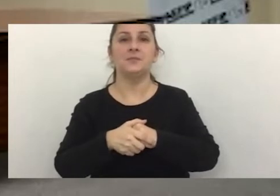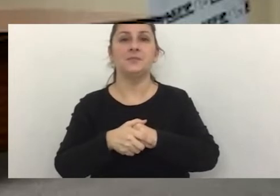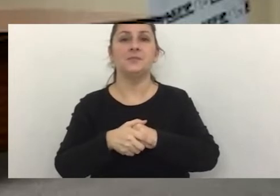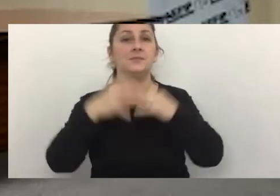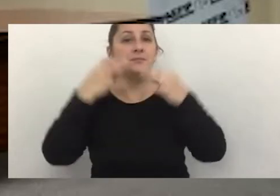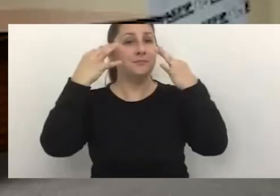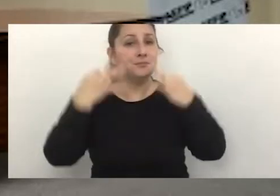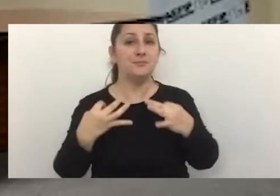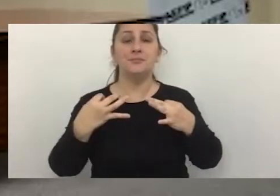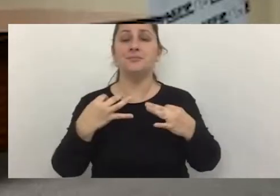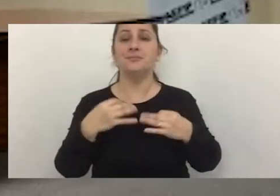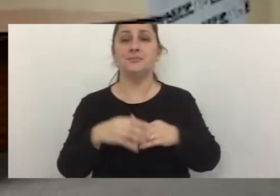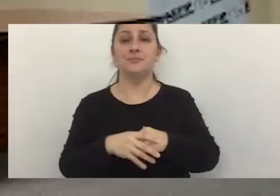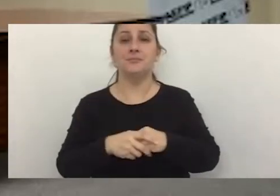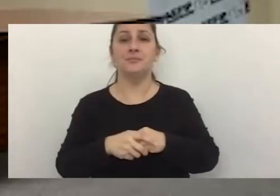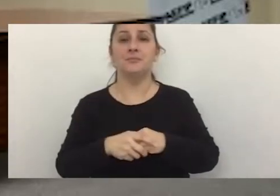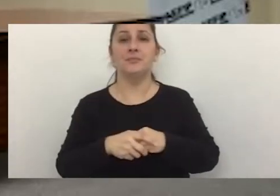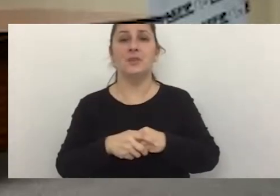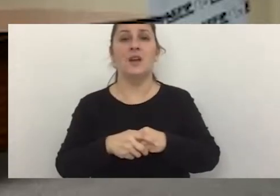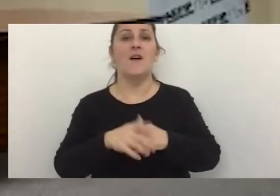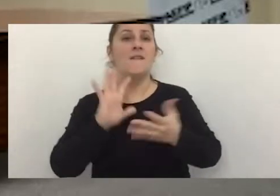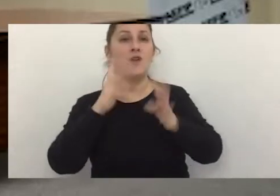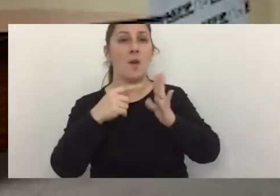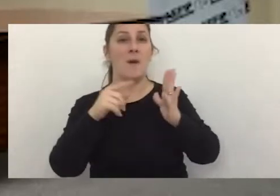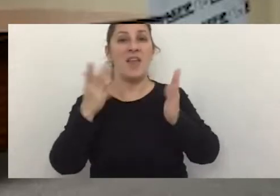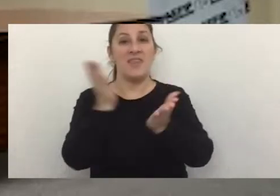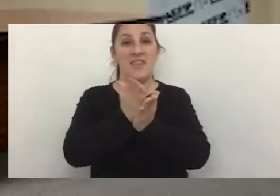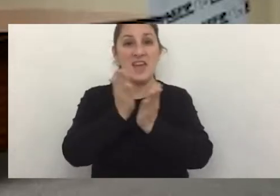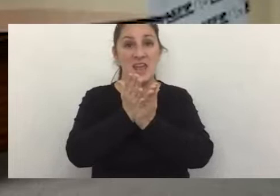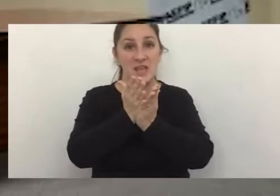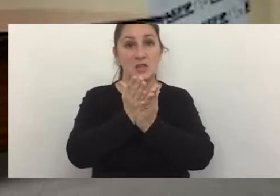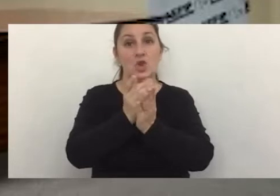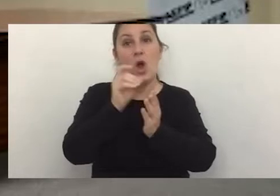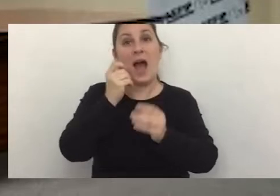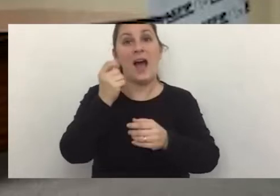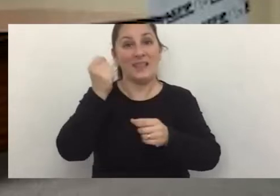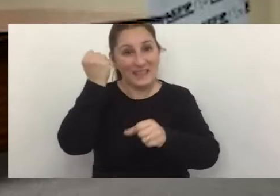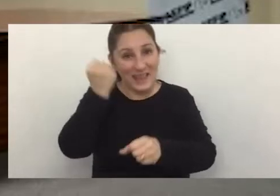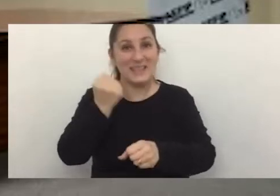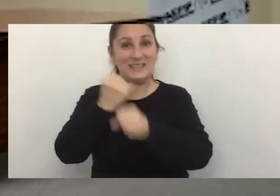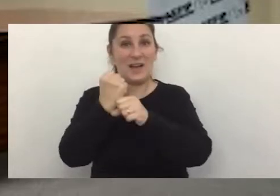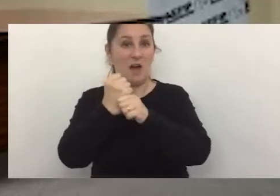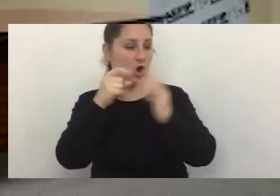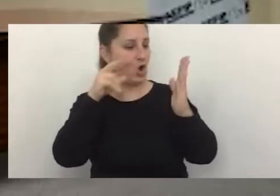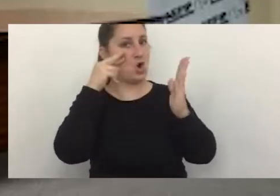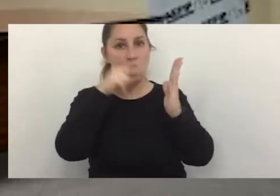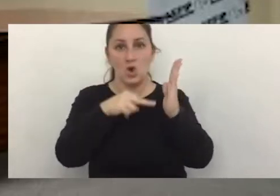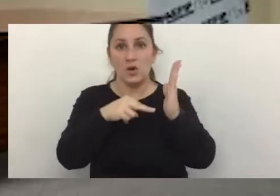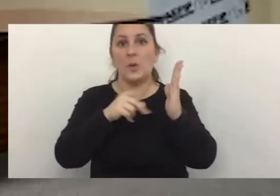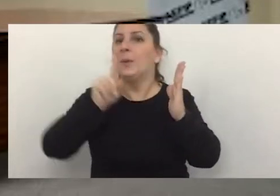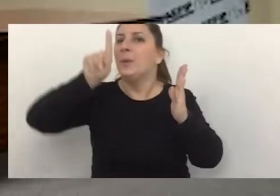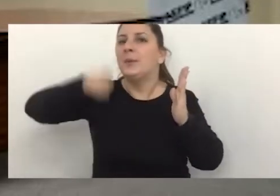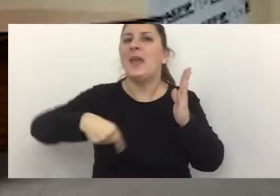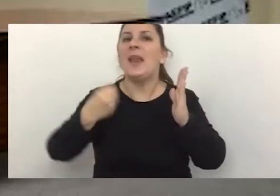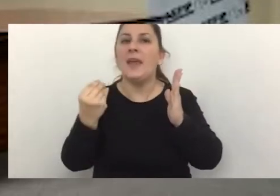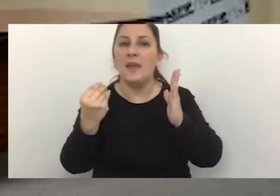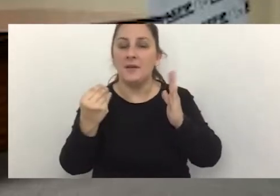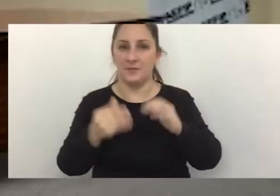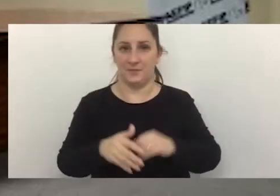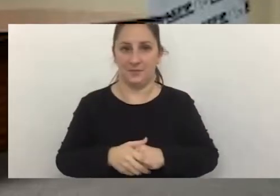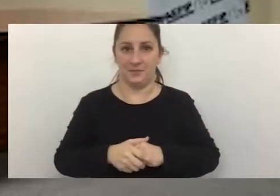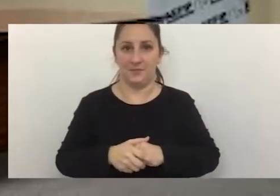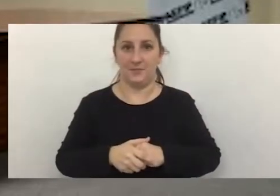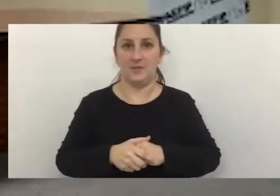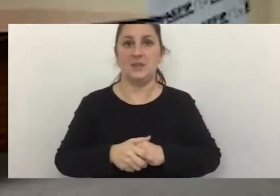concretamente la interpretación del derecho al trabajo, así se formula, que viene ¿de dónde? Del PIDEX,